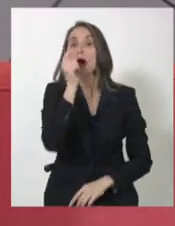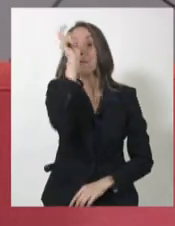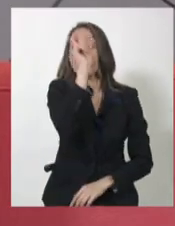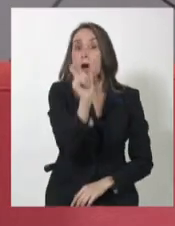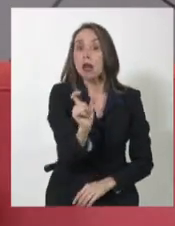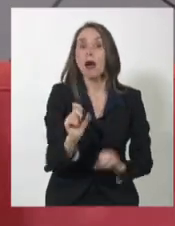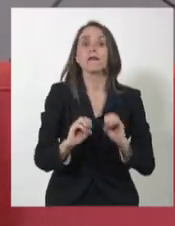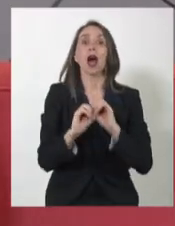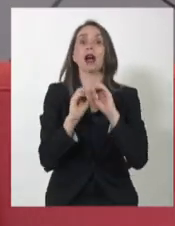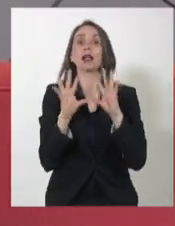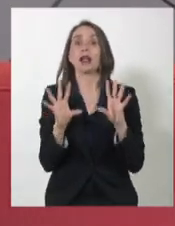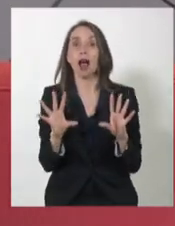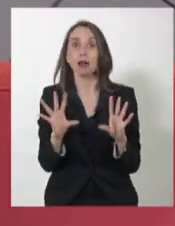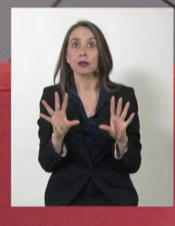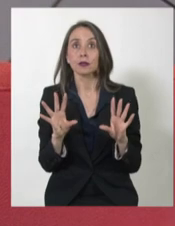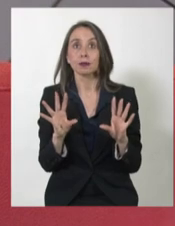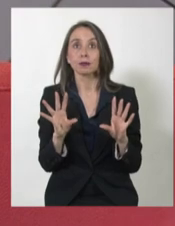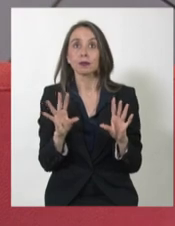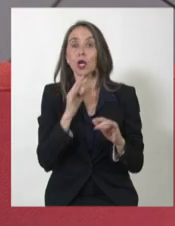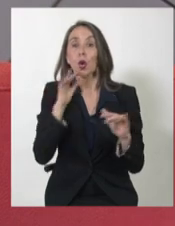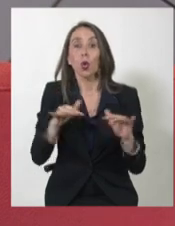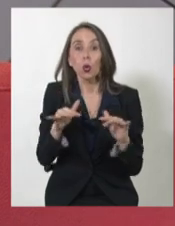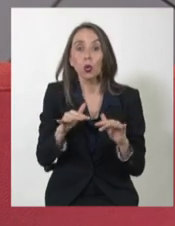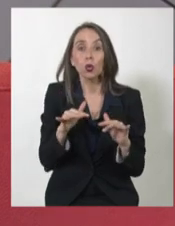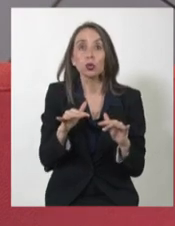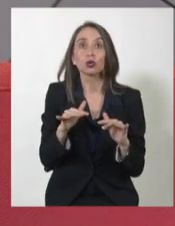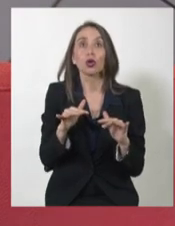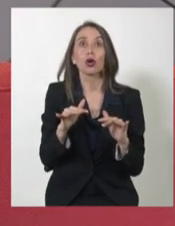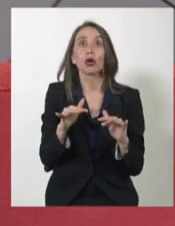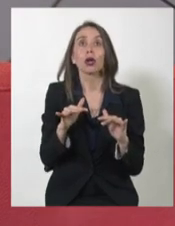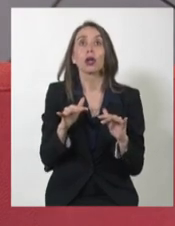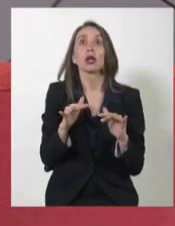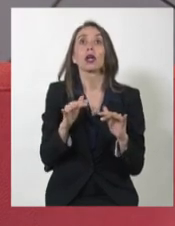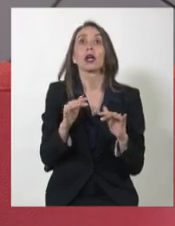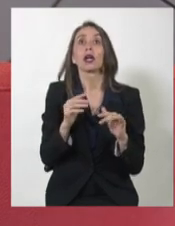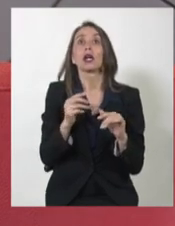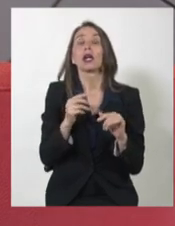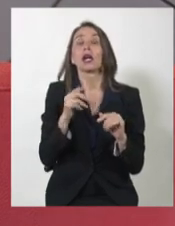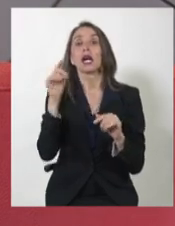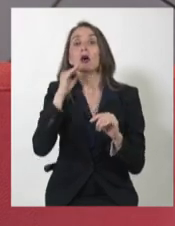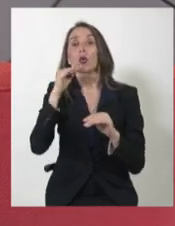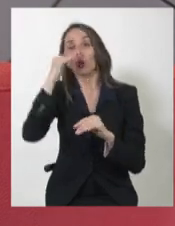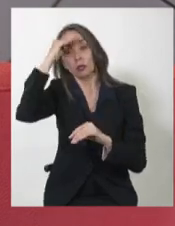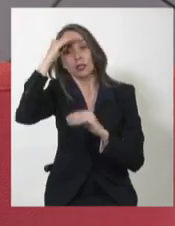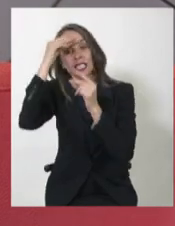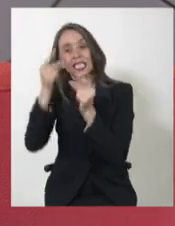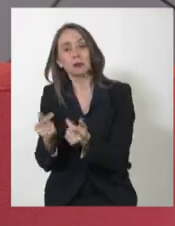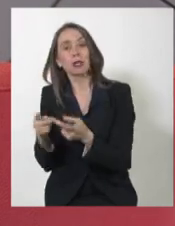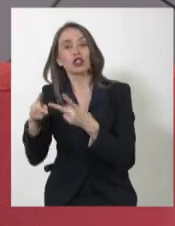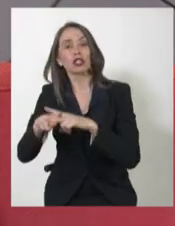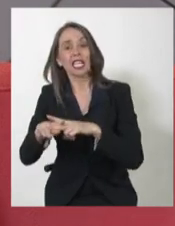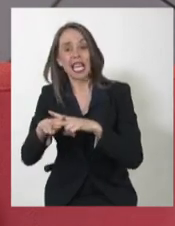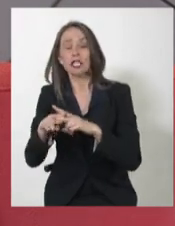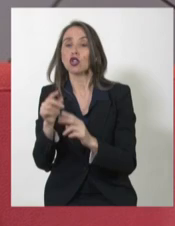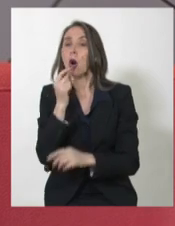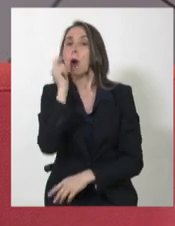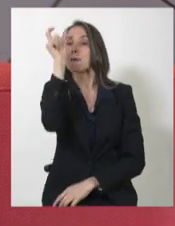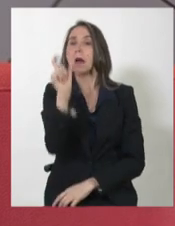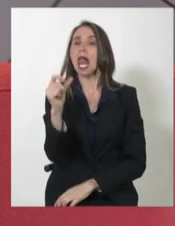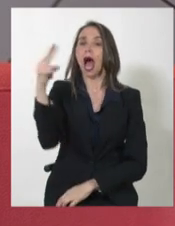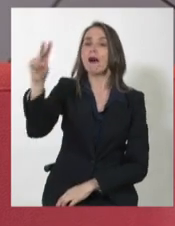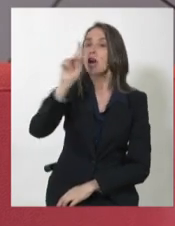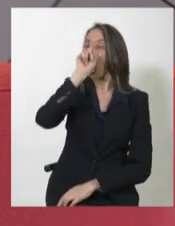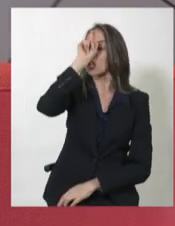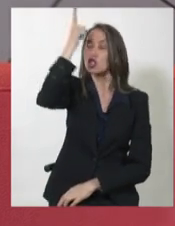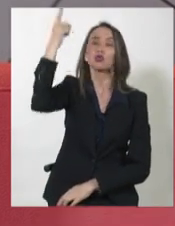lenguaje claro, no solo el uso del lenguaje que hace el constitucionalista o que hace el técnico, sino que un lenguaje que